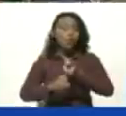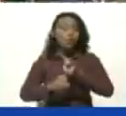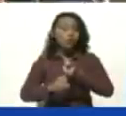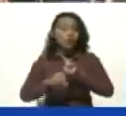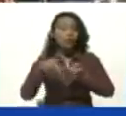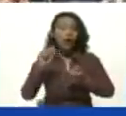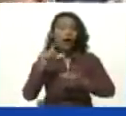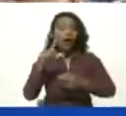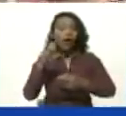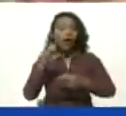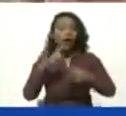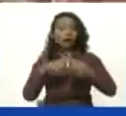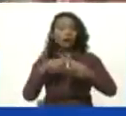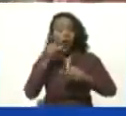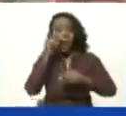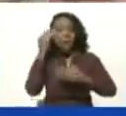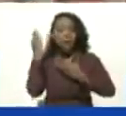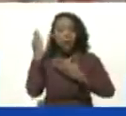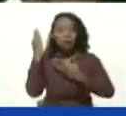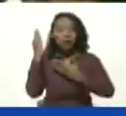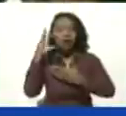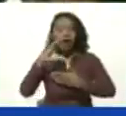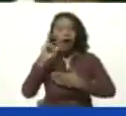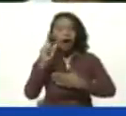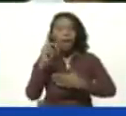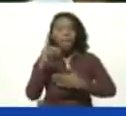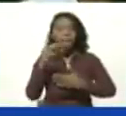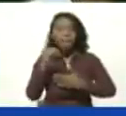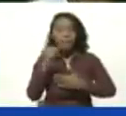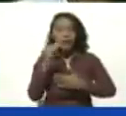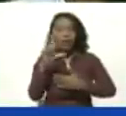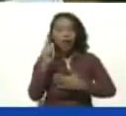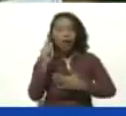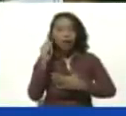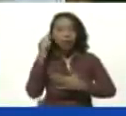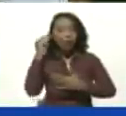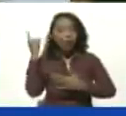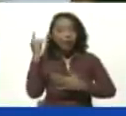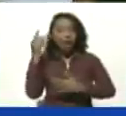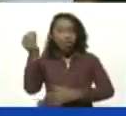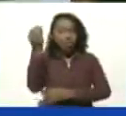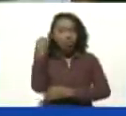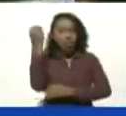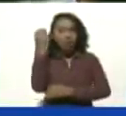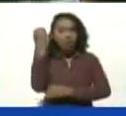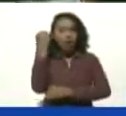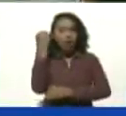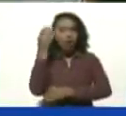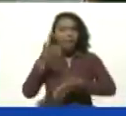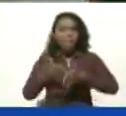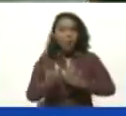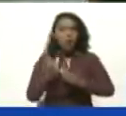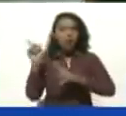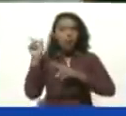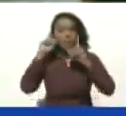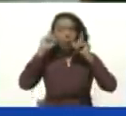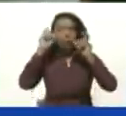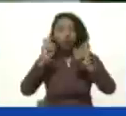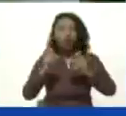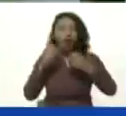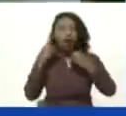Alex Zack, Camila Fabri, ciudadana italiana, profesional